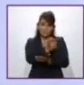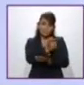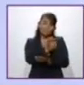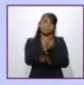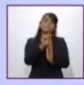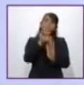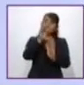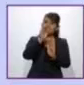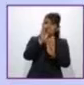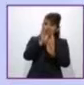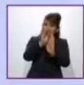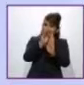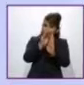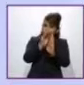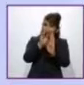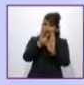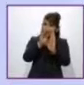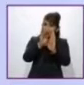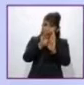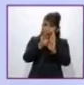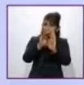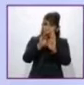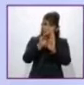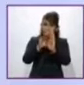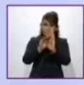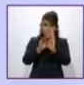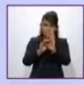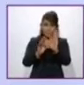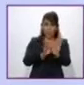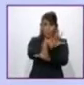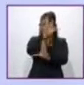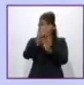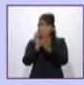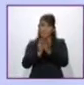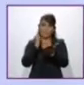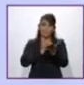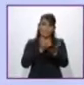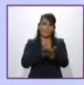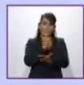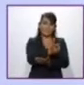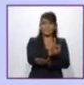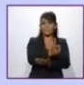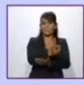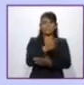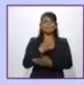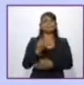no todo de un jalón. Entonces, en mi gobierno la economía es